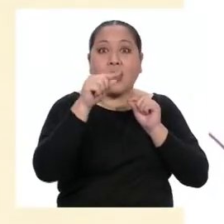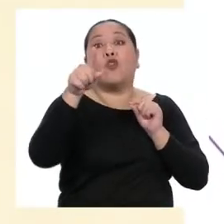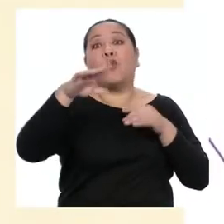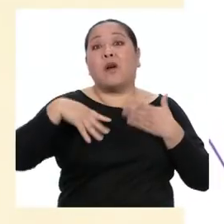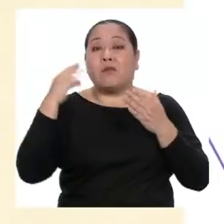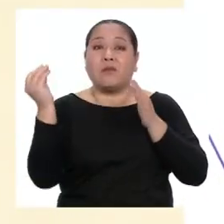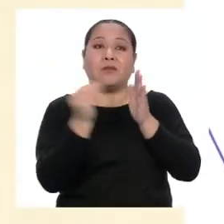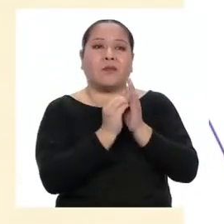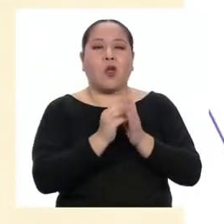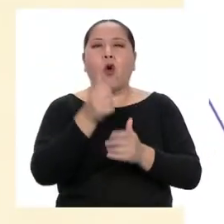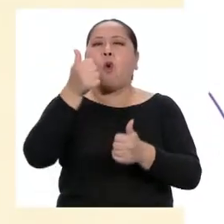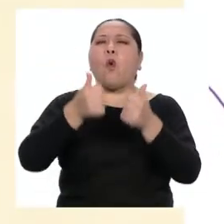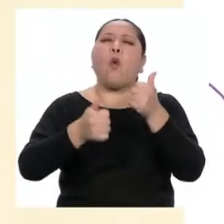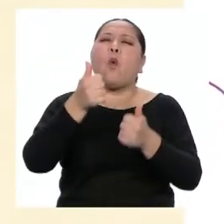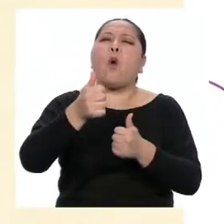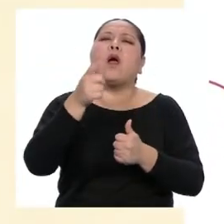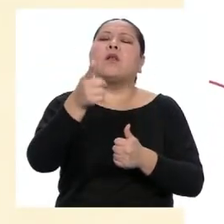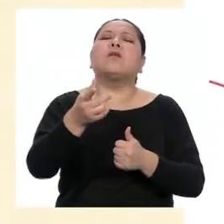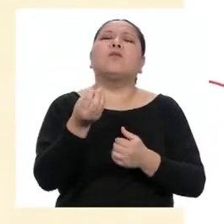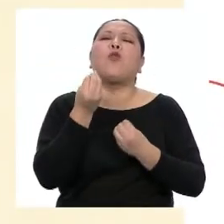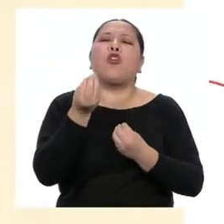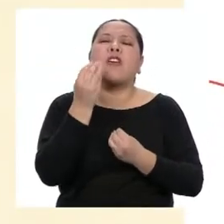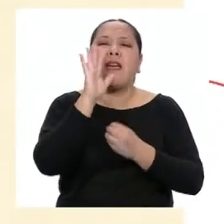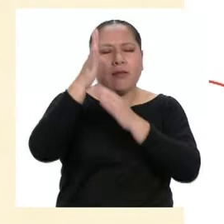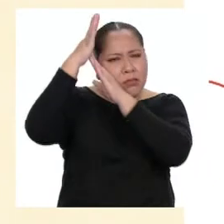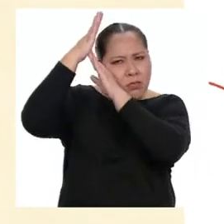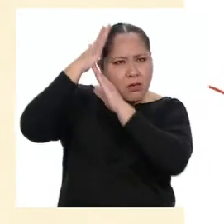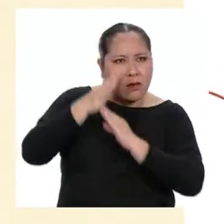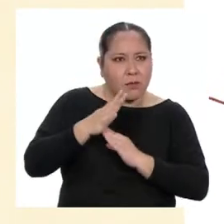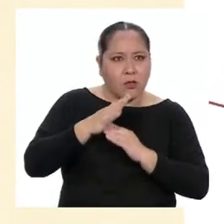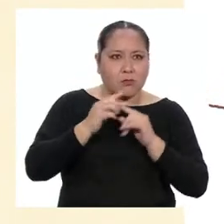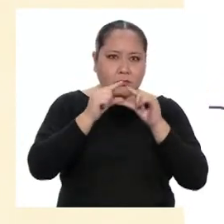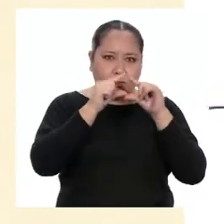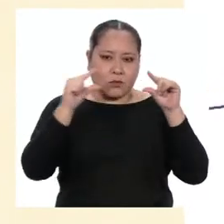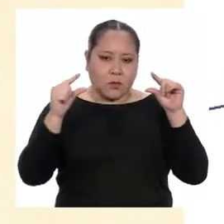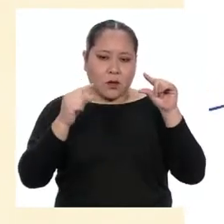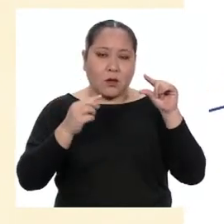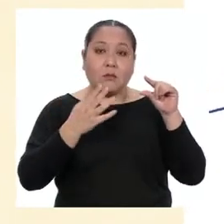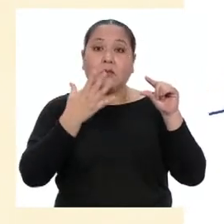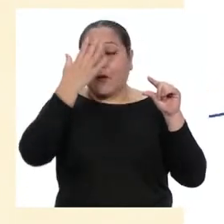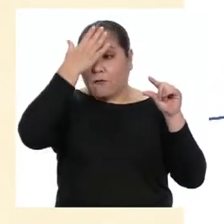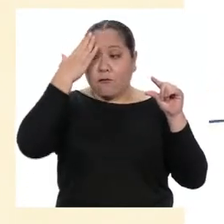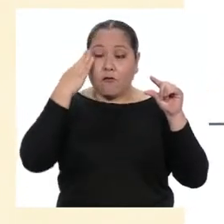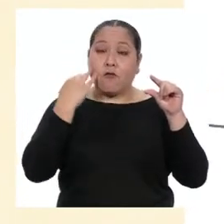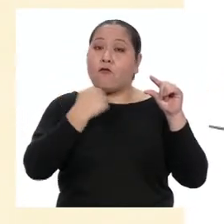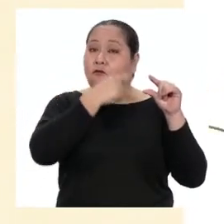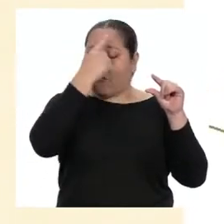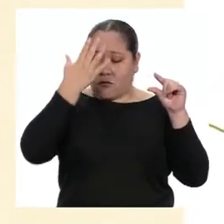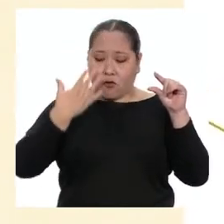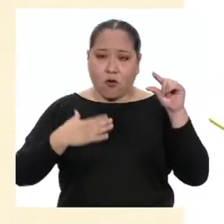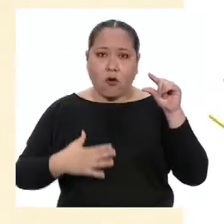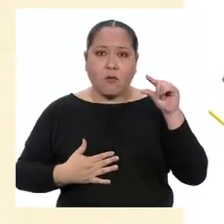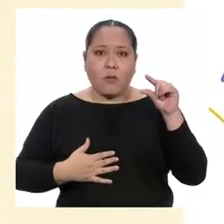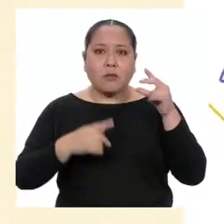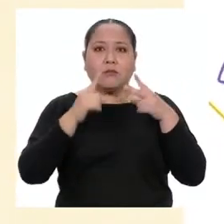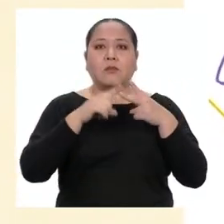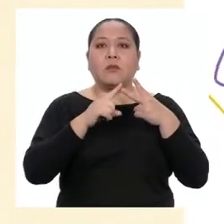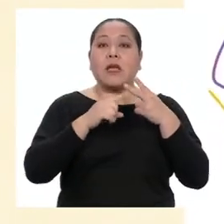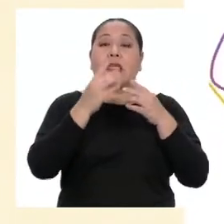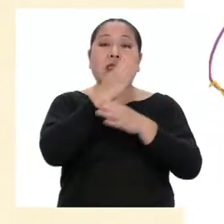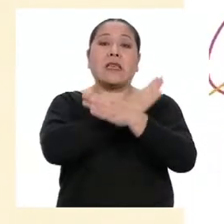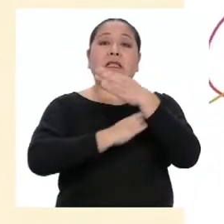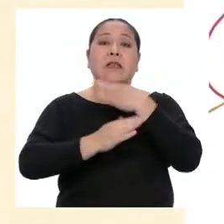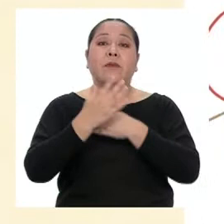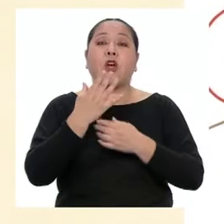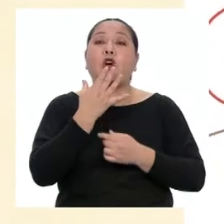de discriminación que viviste? Rasgos faciales y o físicos, discapacidad,